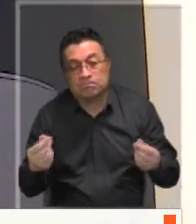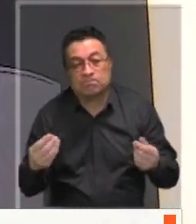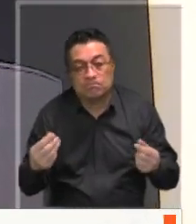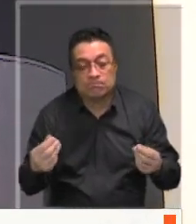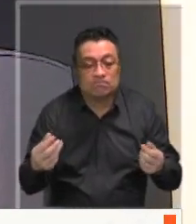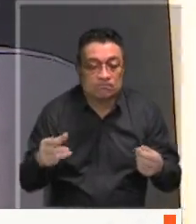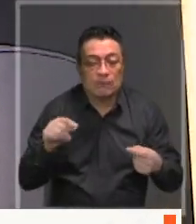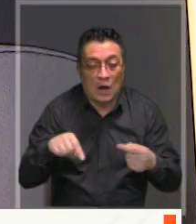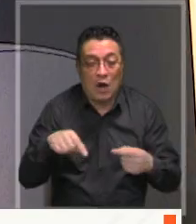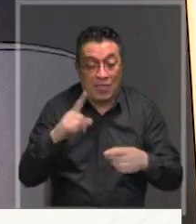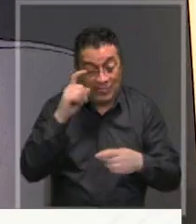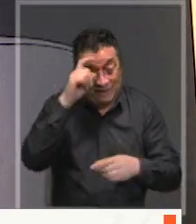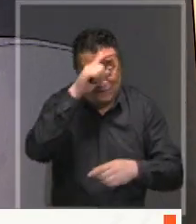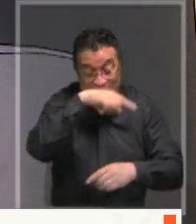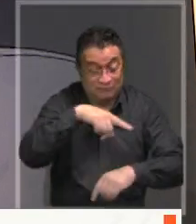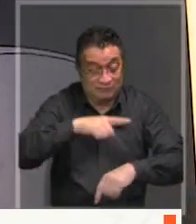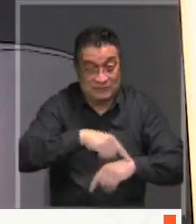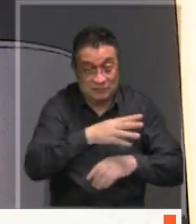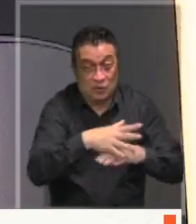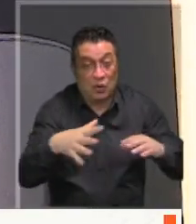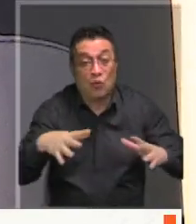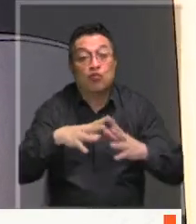en una época difícil,